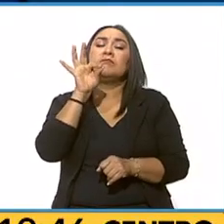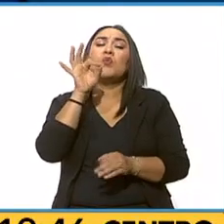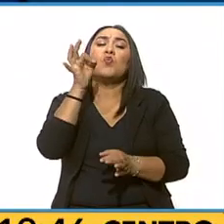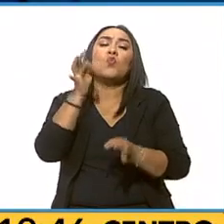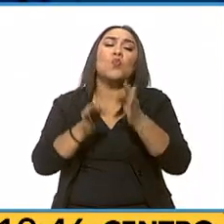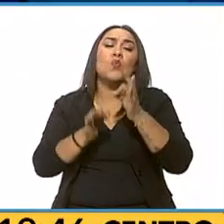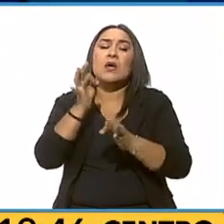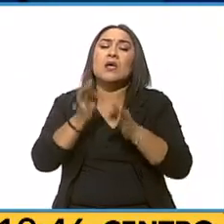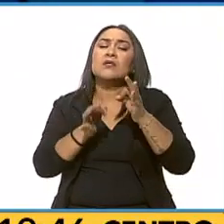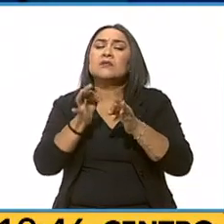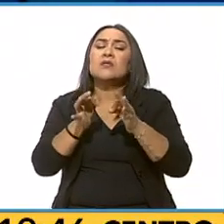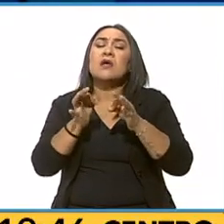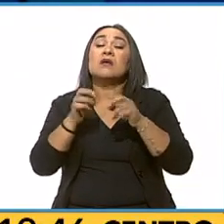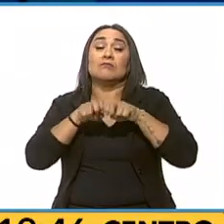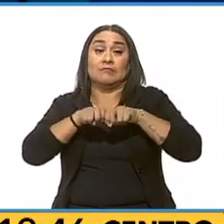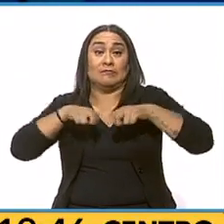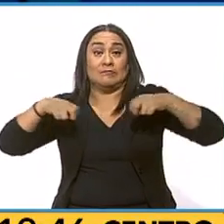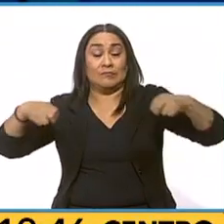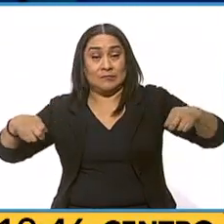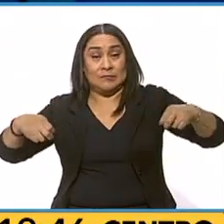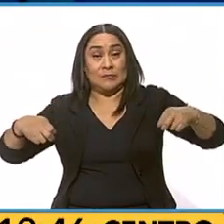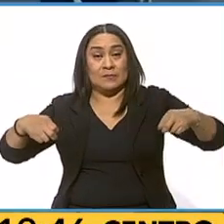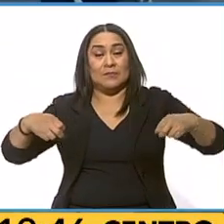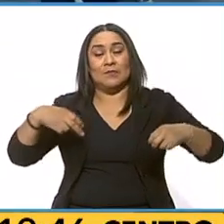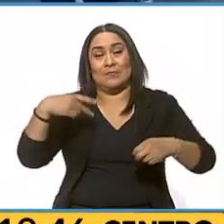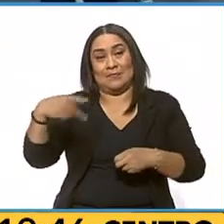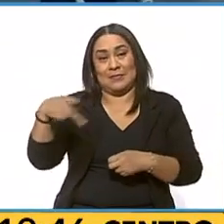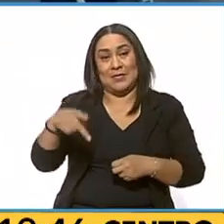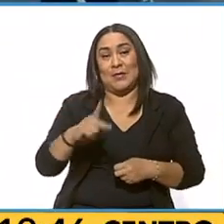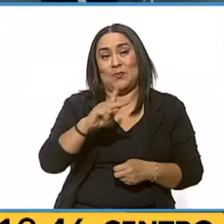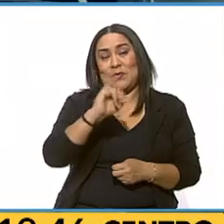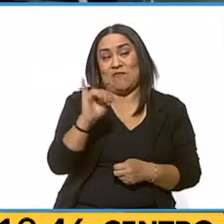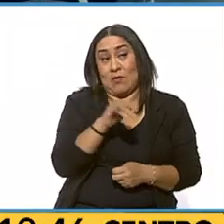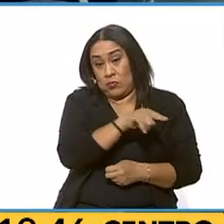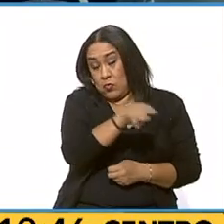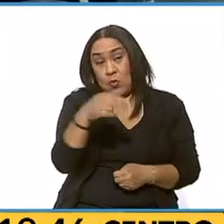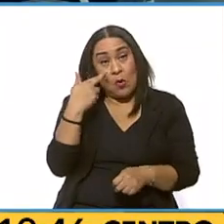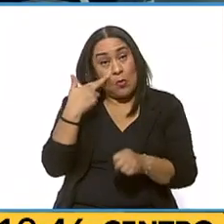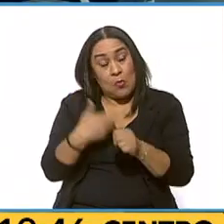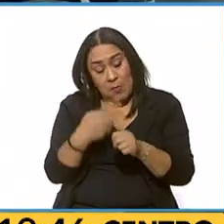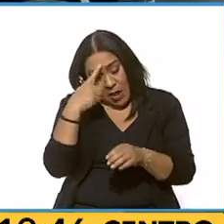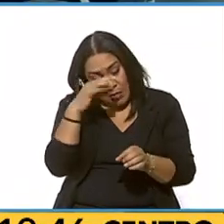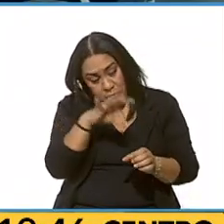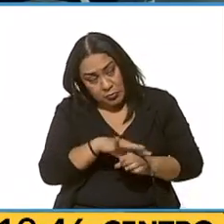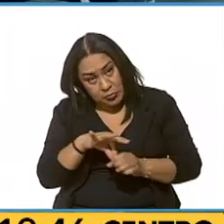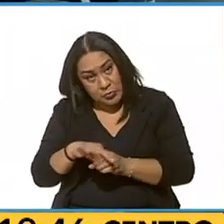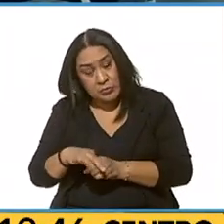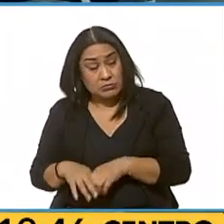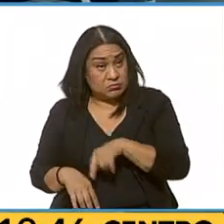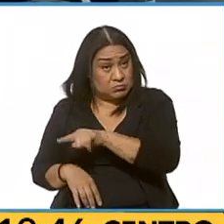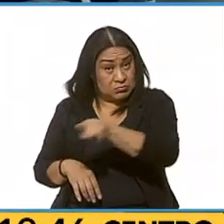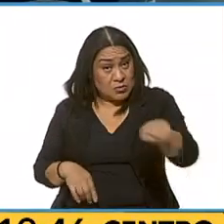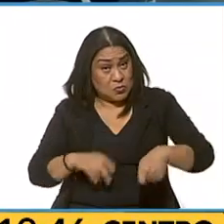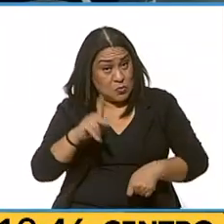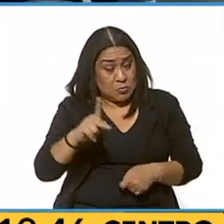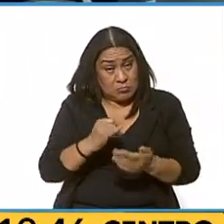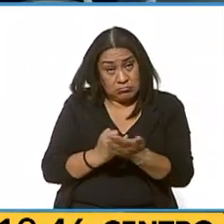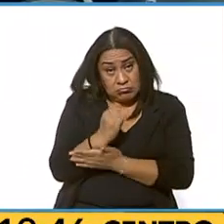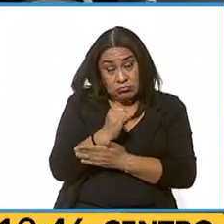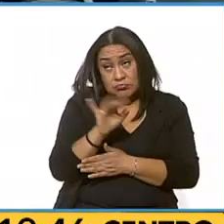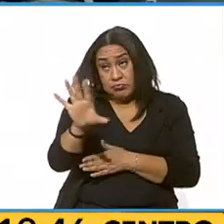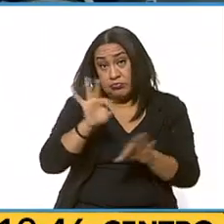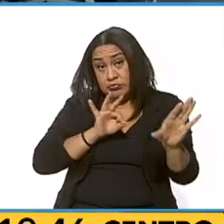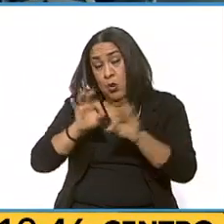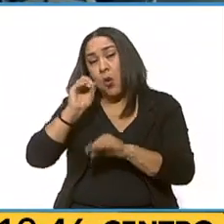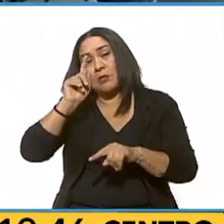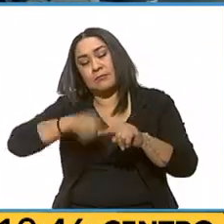jueces, al tribunal disciplinario del Poder Judicial. Porque el pueblo pone y el pueblo quita. Oye,